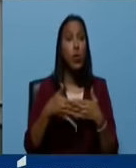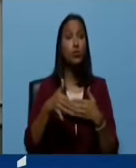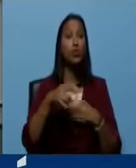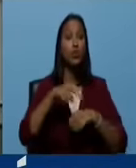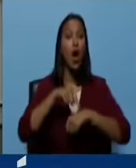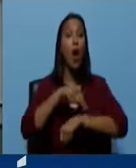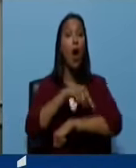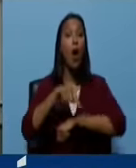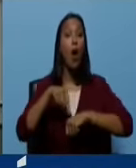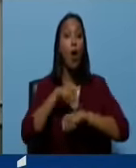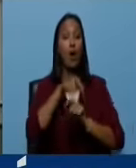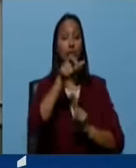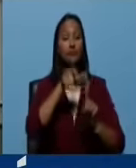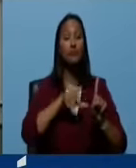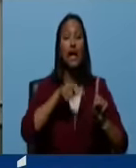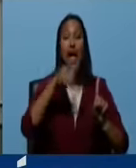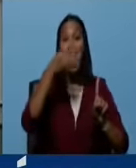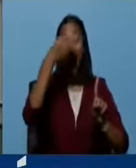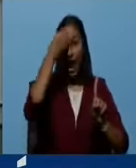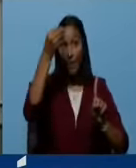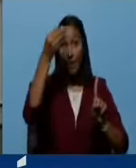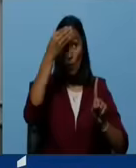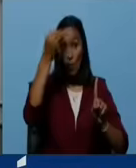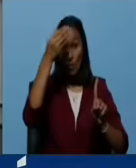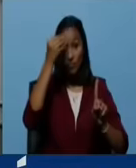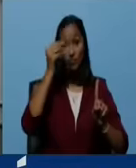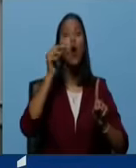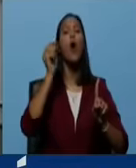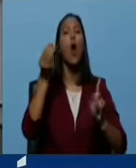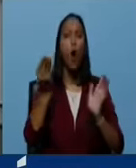ciudadano Edmundo González Urrutia será citado